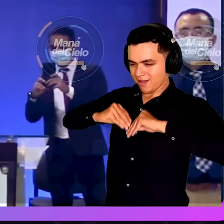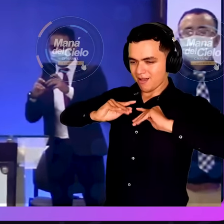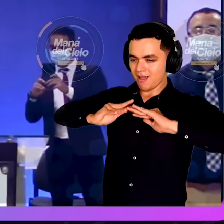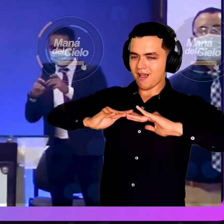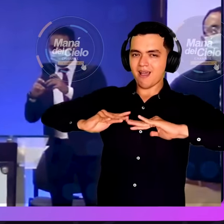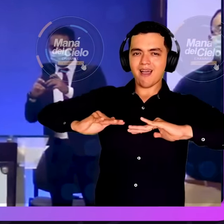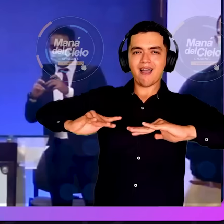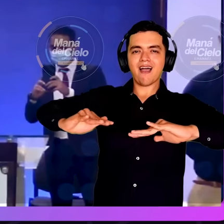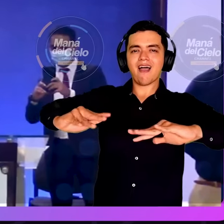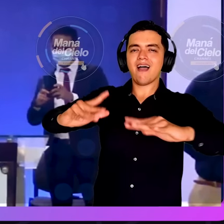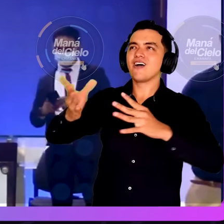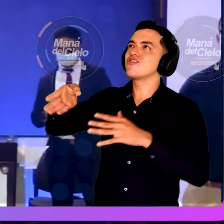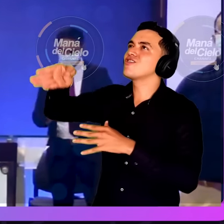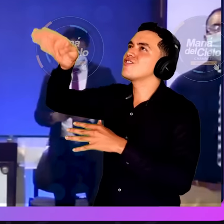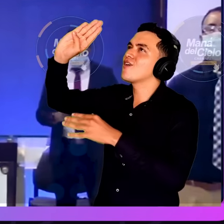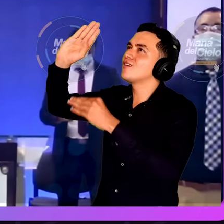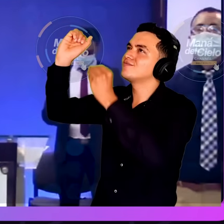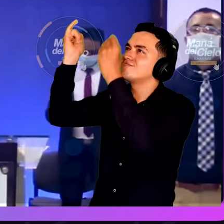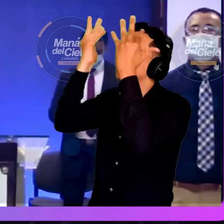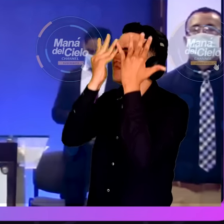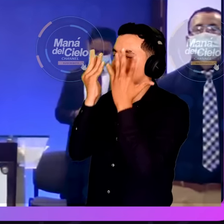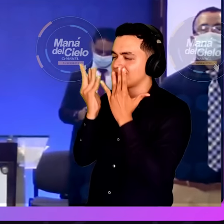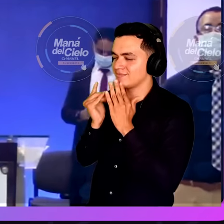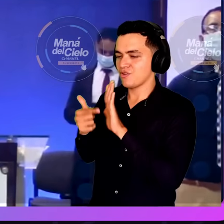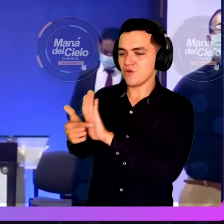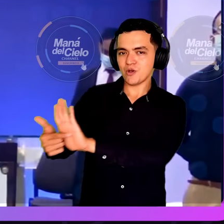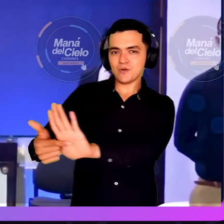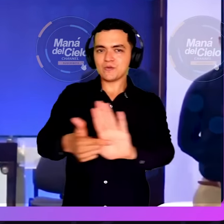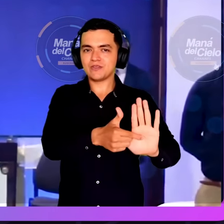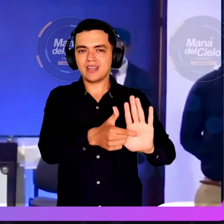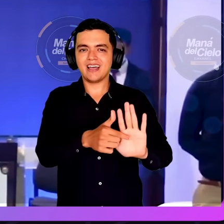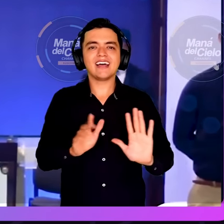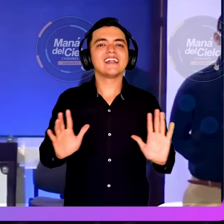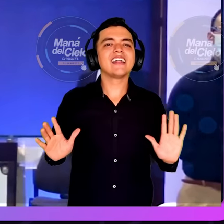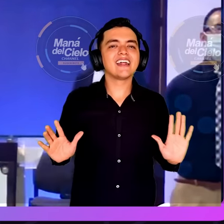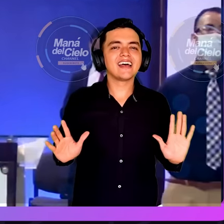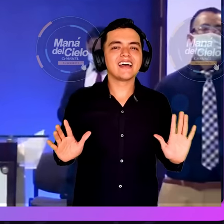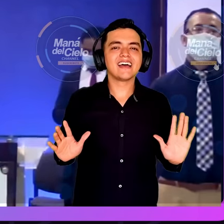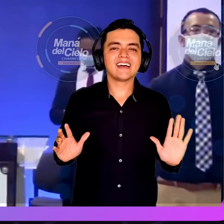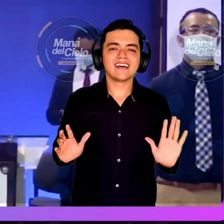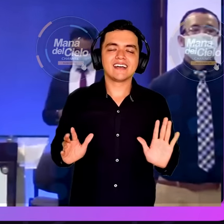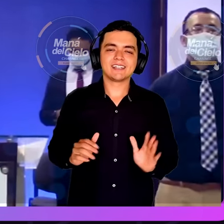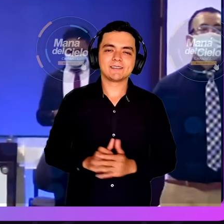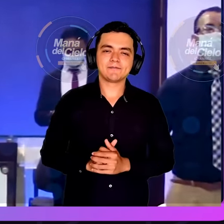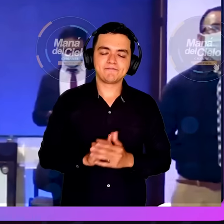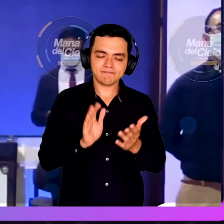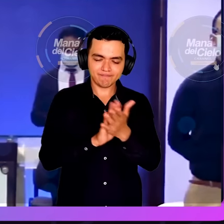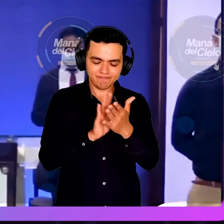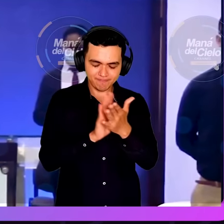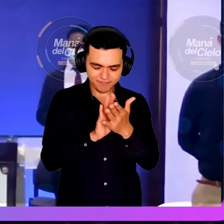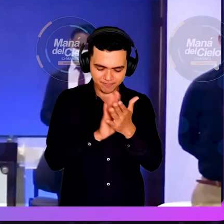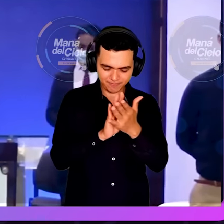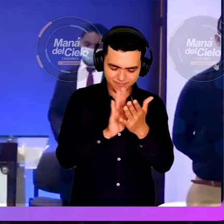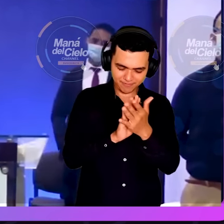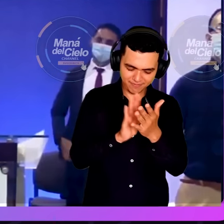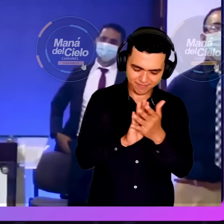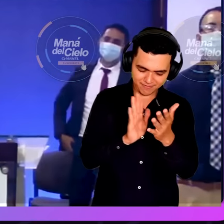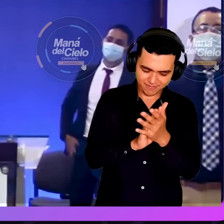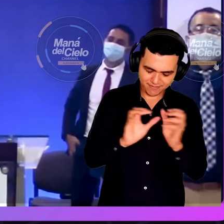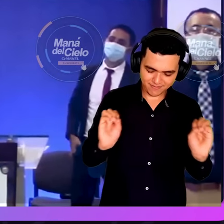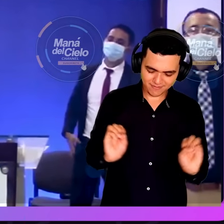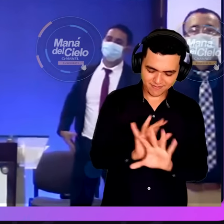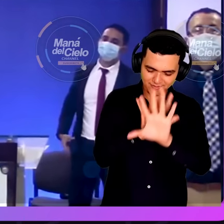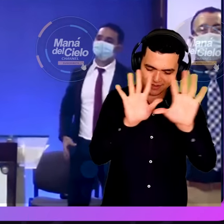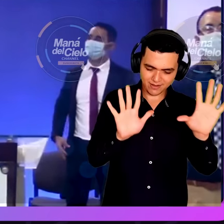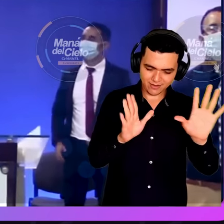amo, yo te adoro, ¿qué tengo que dejar? Quiero oler más a ti, a tu santidad, a tu temor, hermano. Porque ¿a qué hueles esta